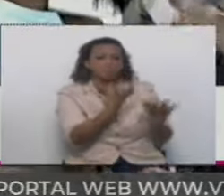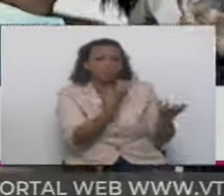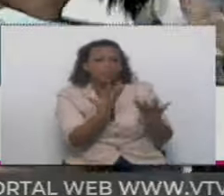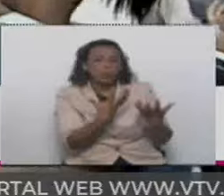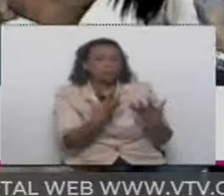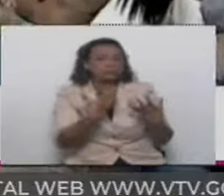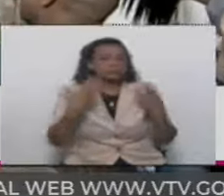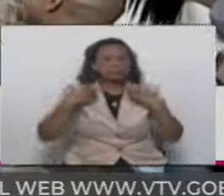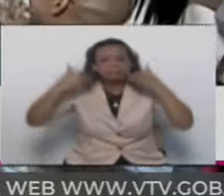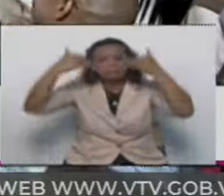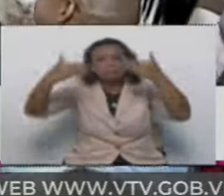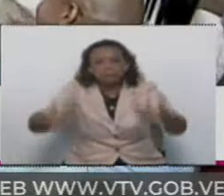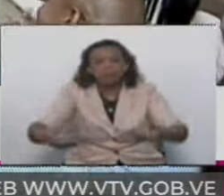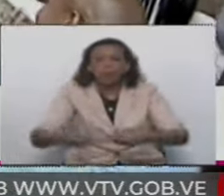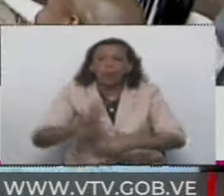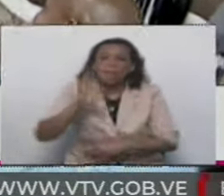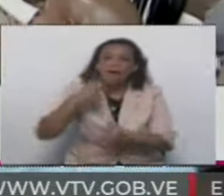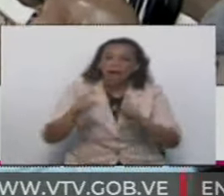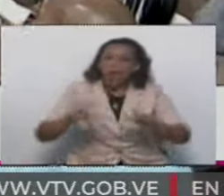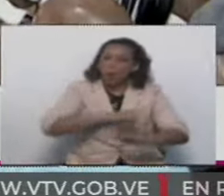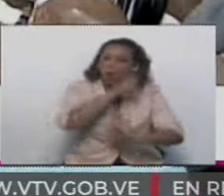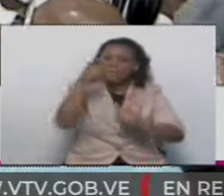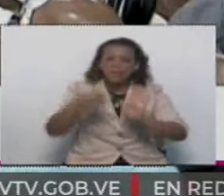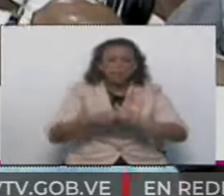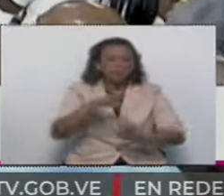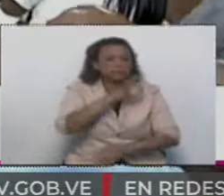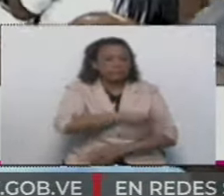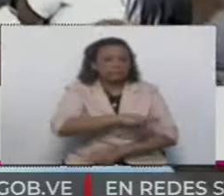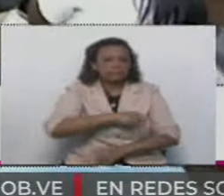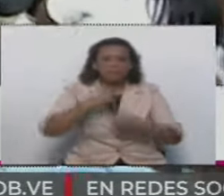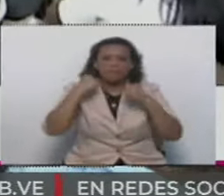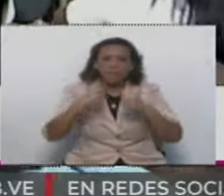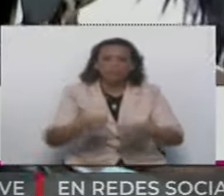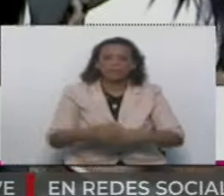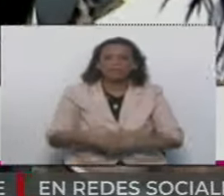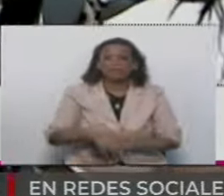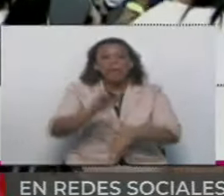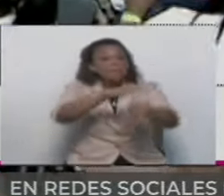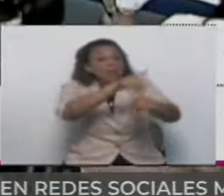pasar a ser un país enteramente socialista. Mira, Salvador,